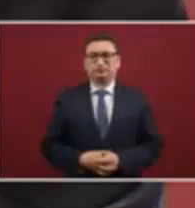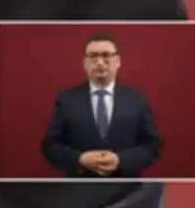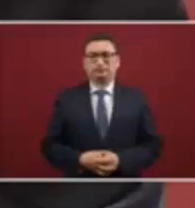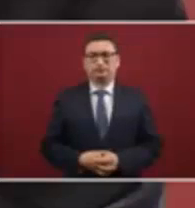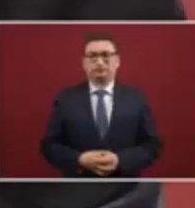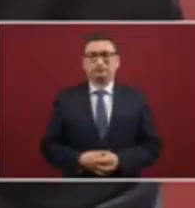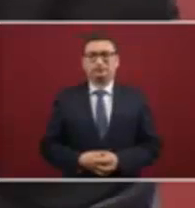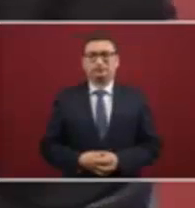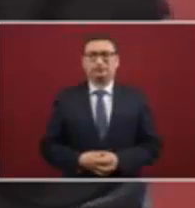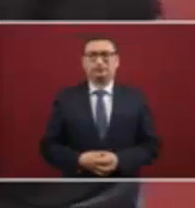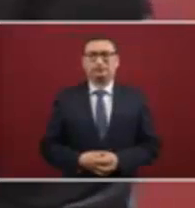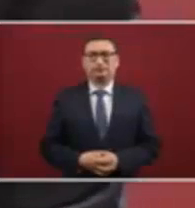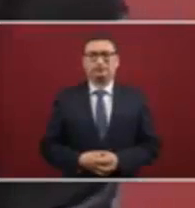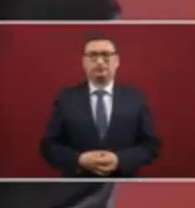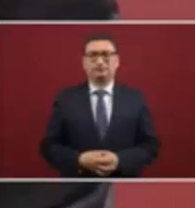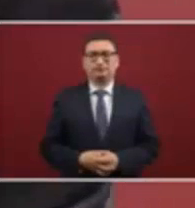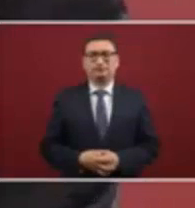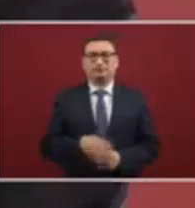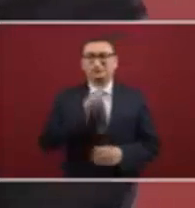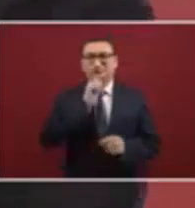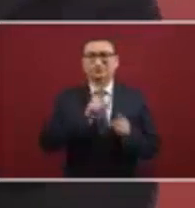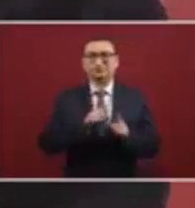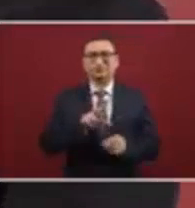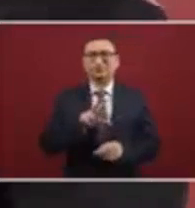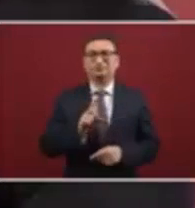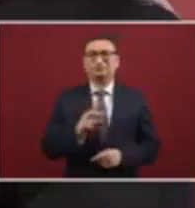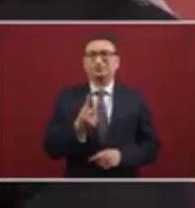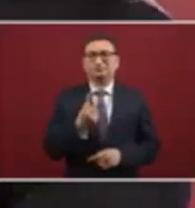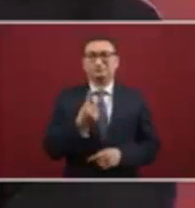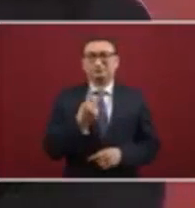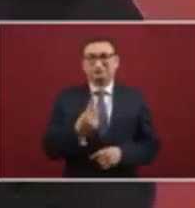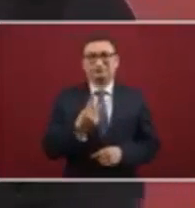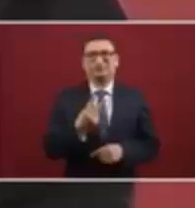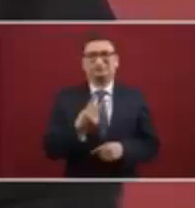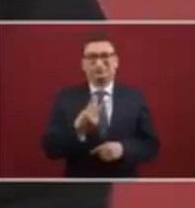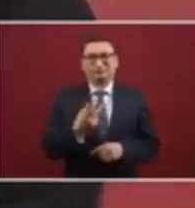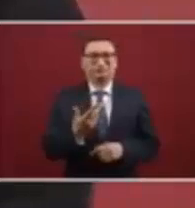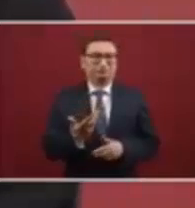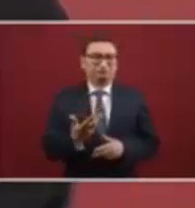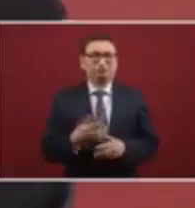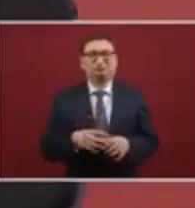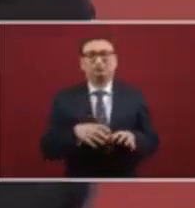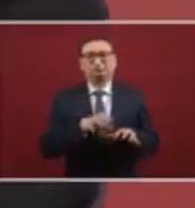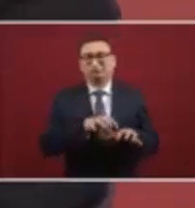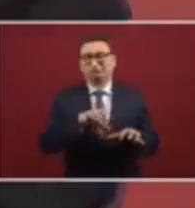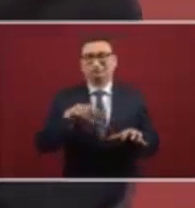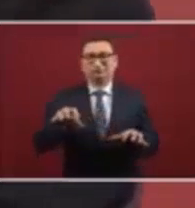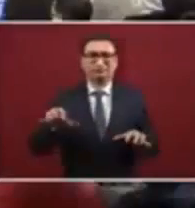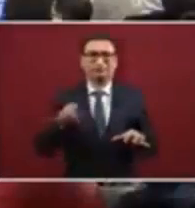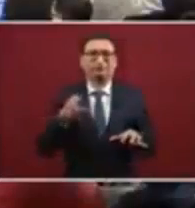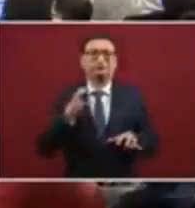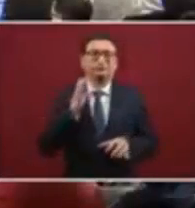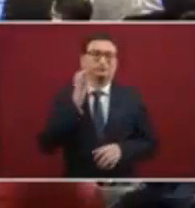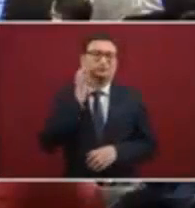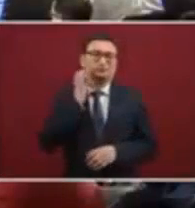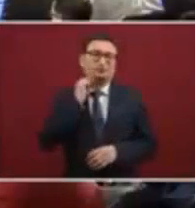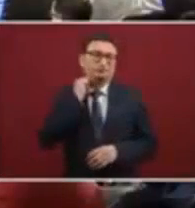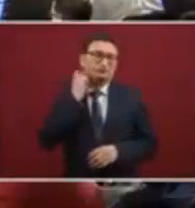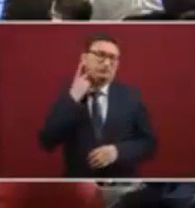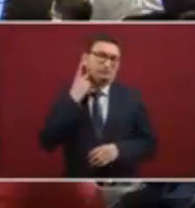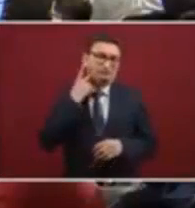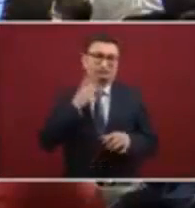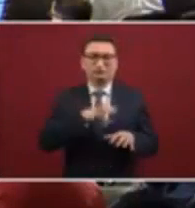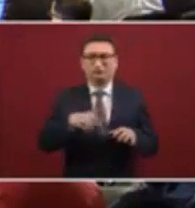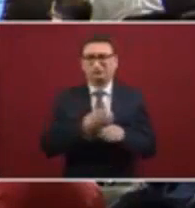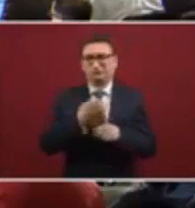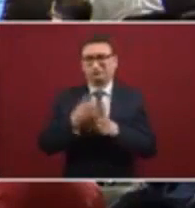seguridad que tiene un plan y no nada más en el sector salud, que nos dará resultados. Andrés Manuel López Obrador solo te pide un poco